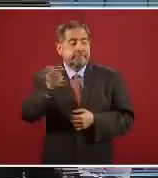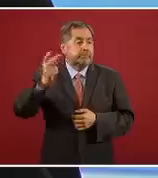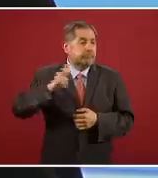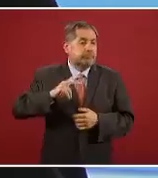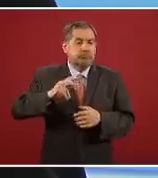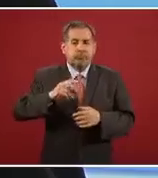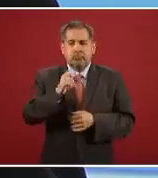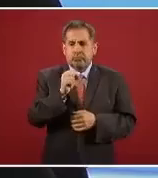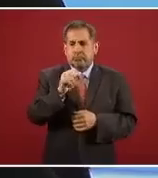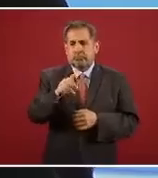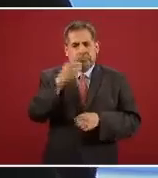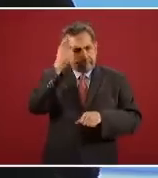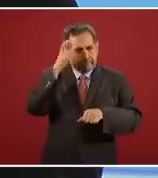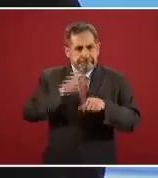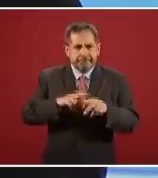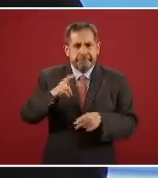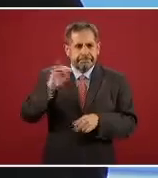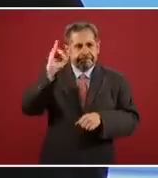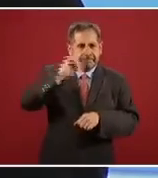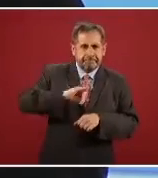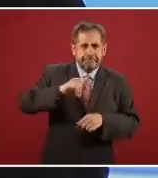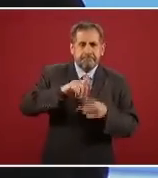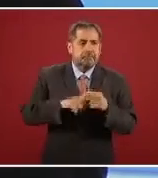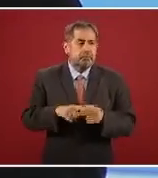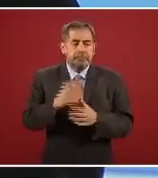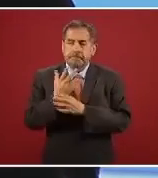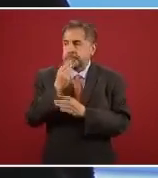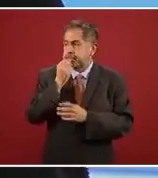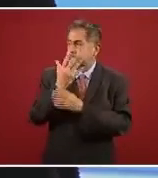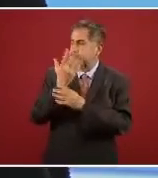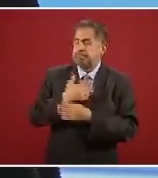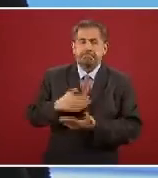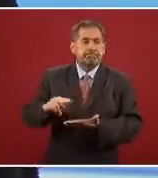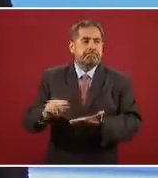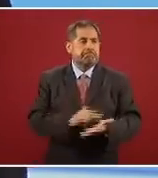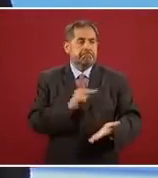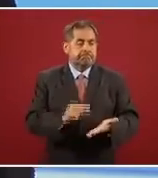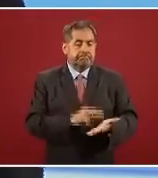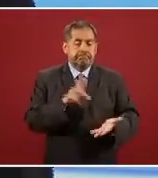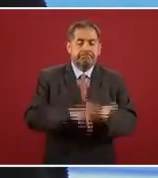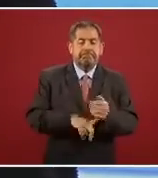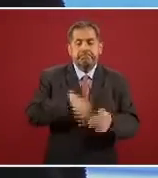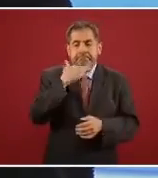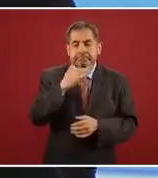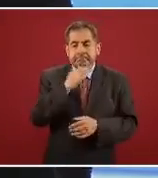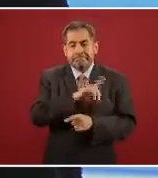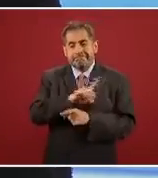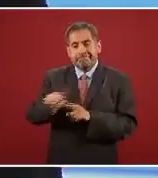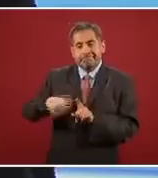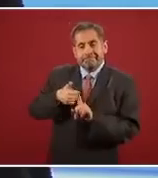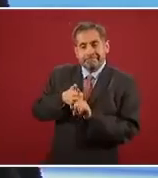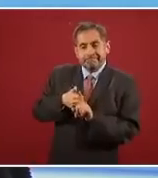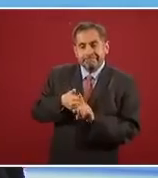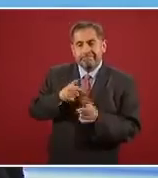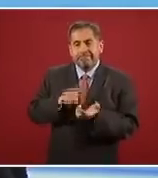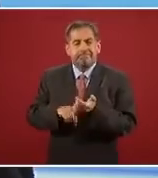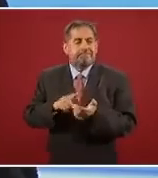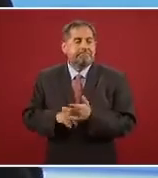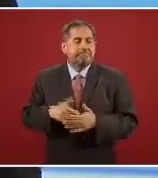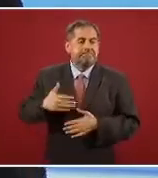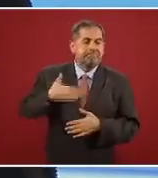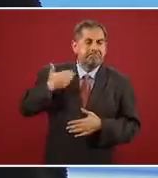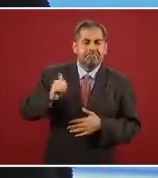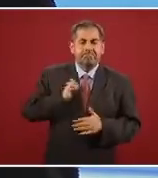departamento, subdirectores o algunas personas que terminan firmando los documentos, pero hay una gente atrás. Una gente que se convierte en el beneficiario final,